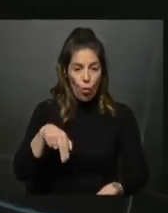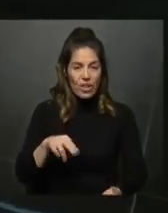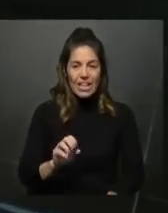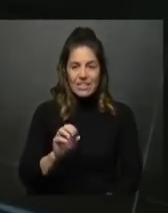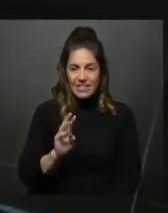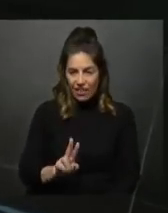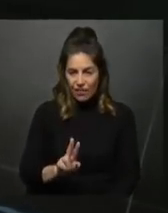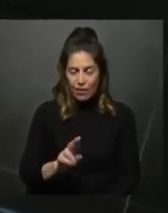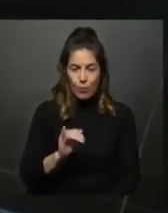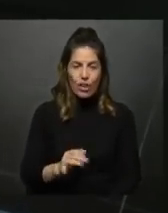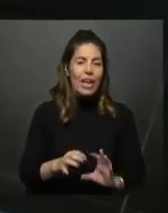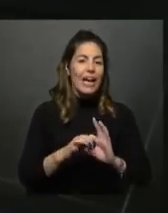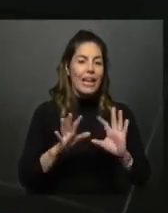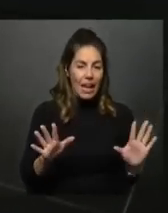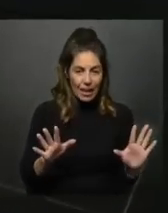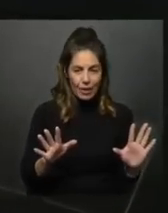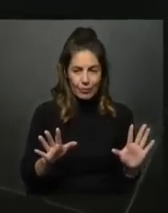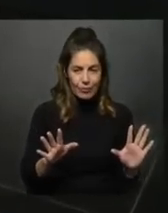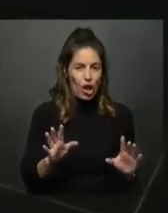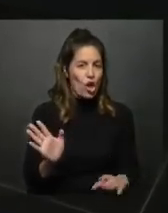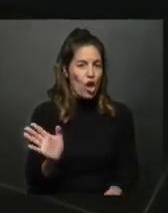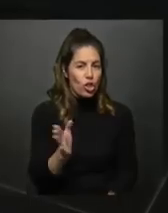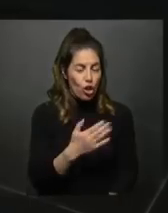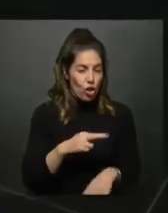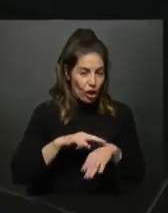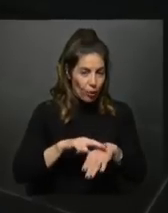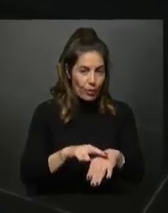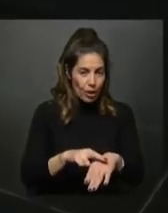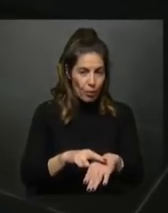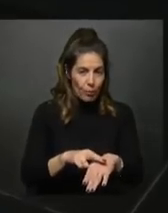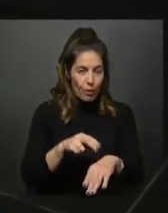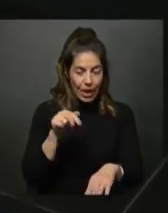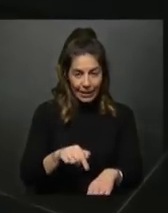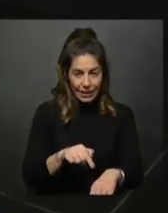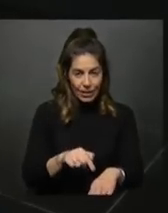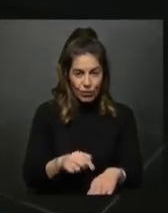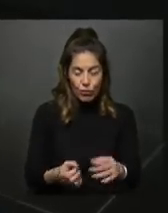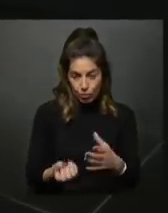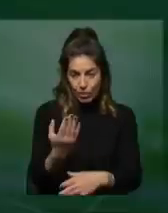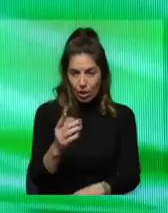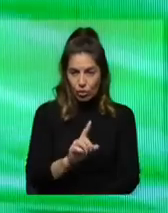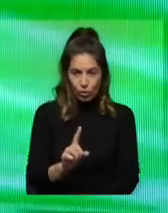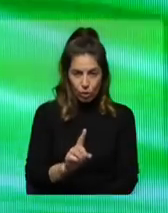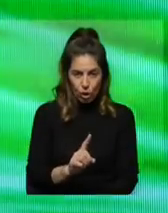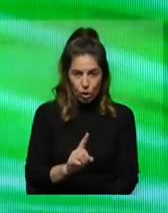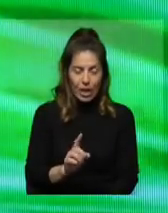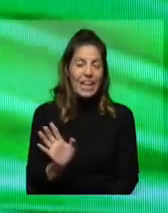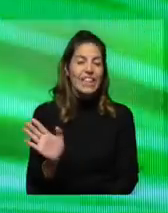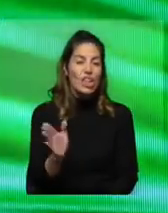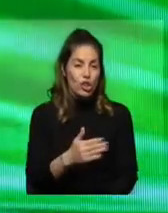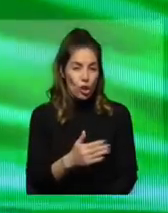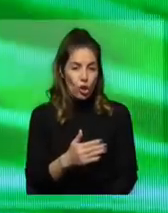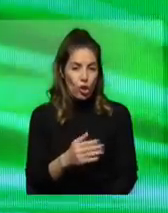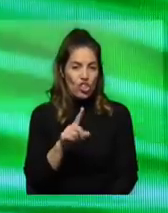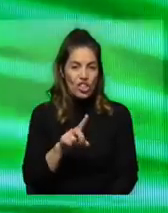vale aclaración no todos los sugeridos por una SEP están Fueron contemplados ni todos los